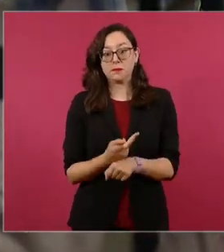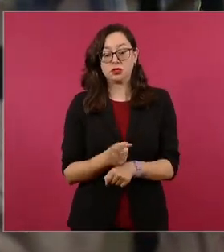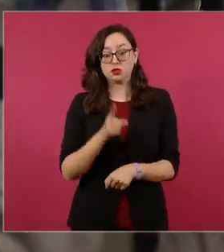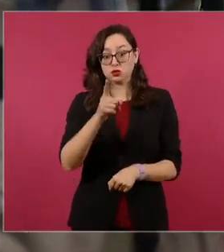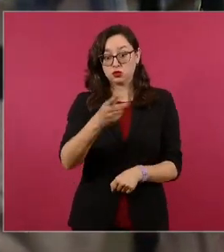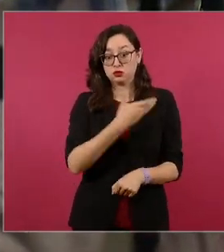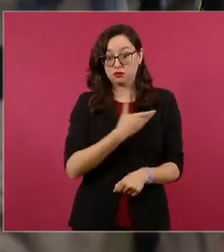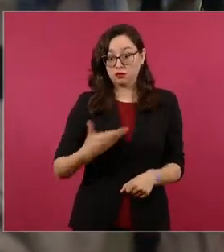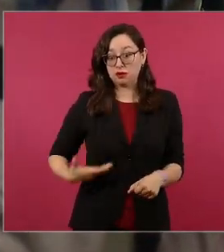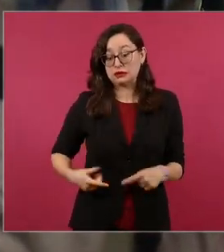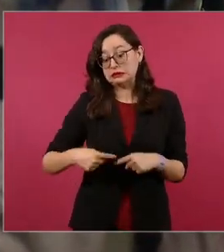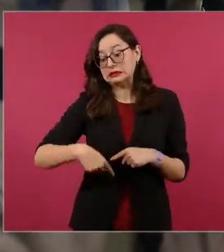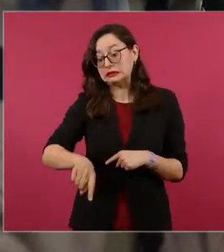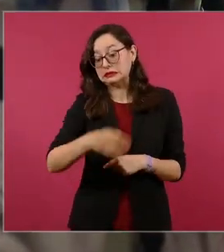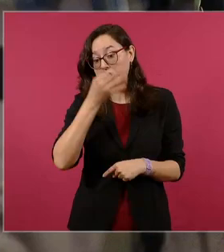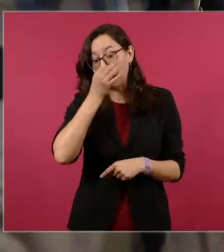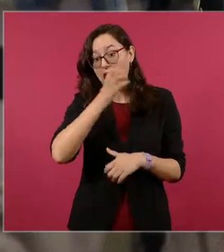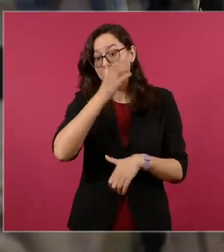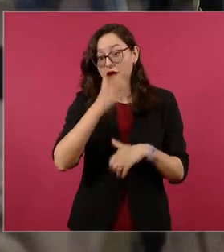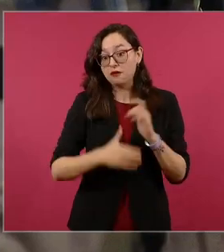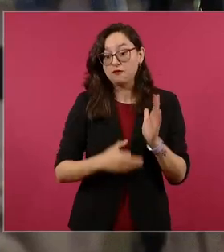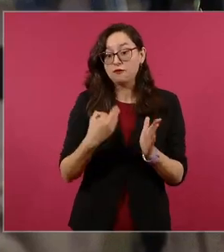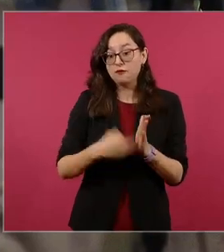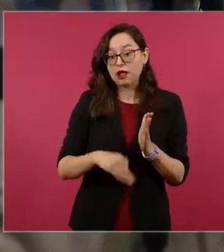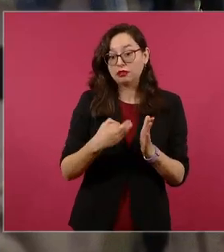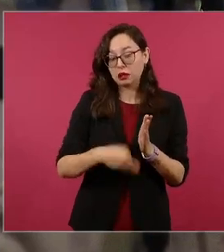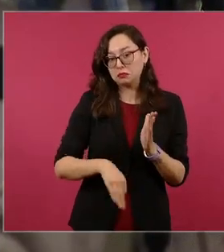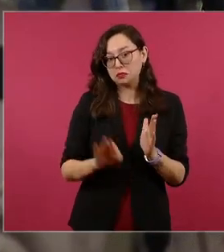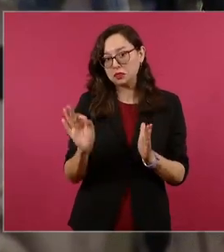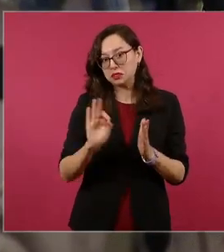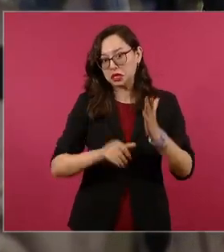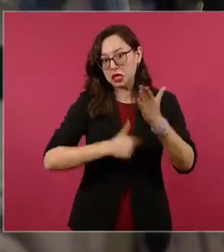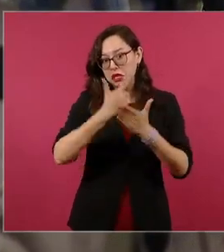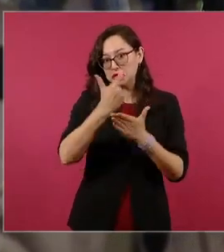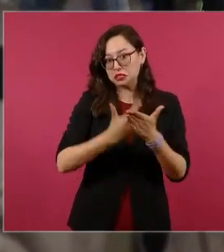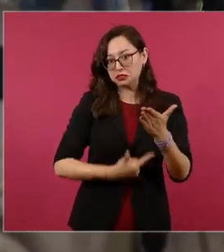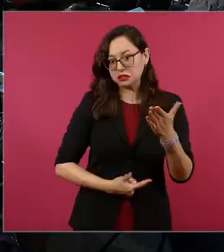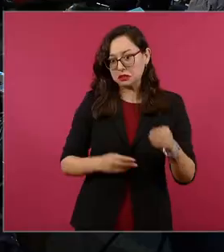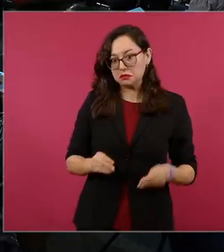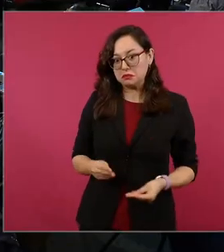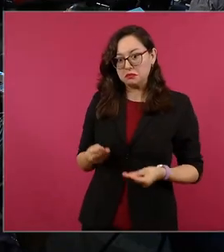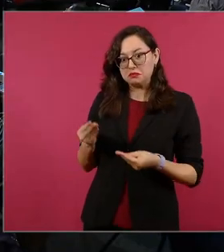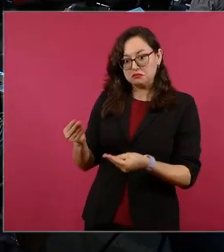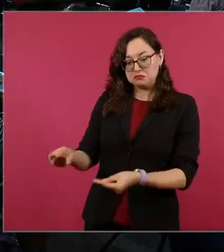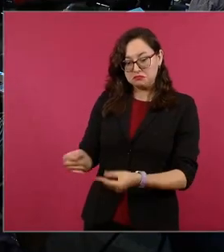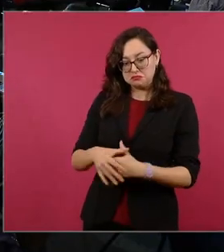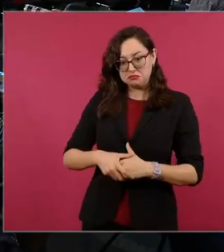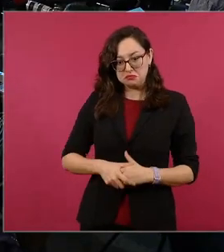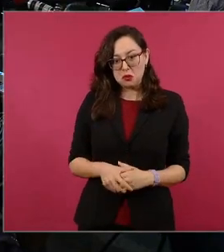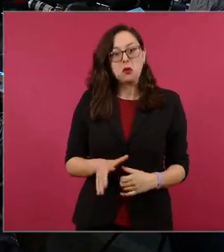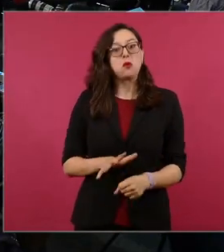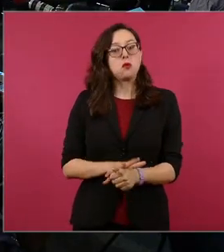comentar en sus reuniones y si ya tiene un listado de dichos pendientes. Sí,